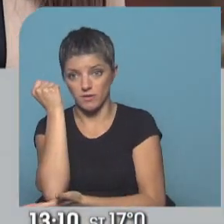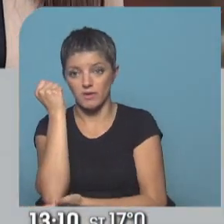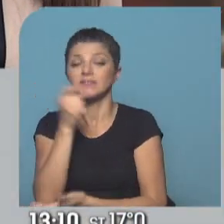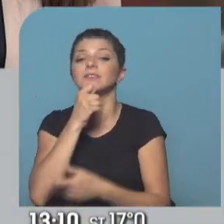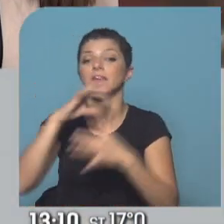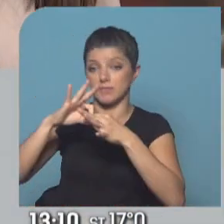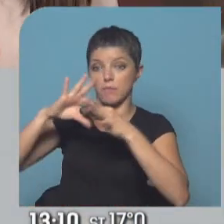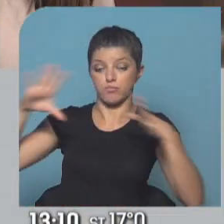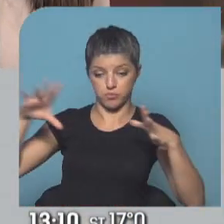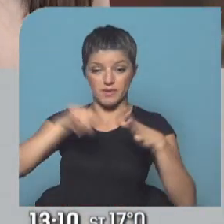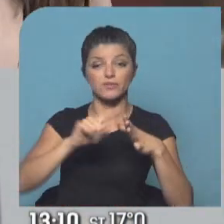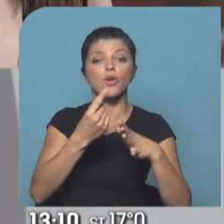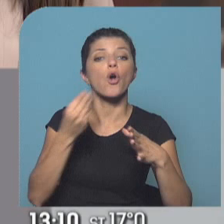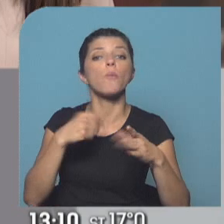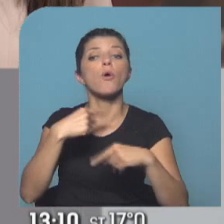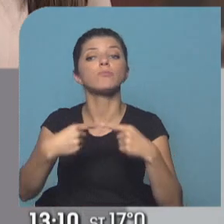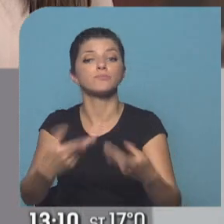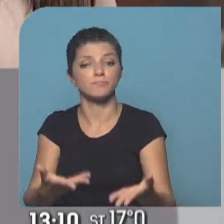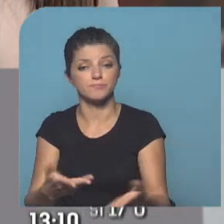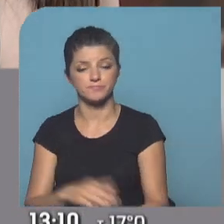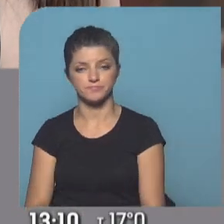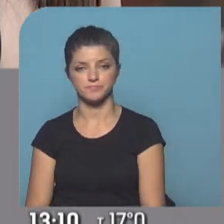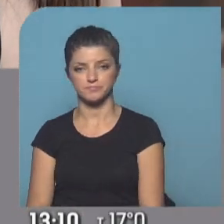Cataluña fuera de la España unida, ¿no?